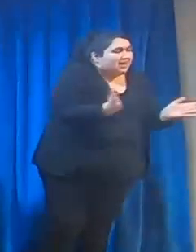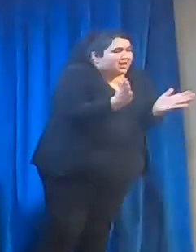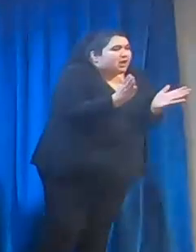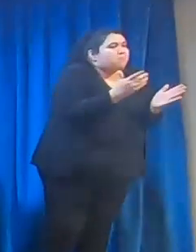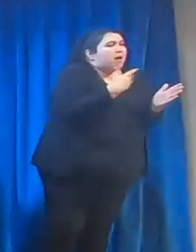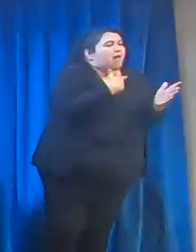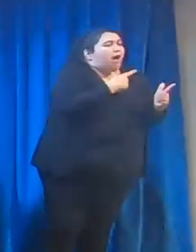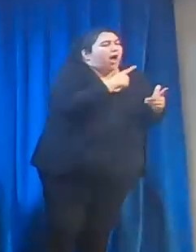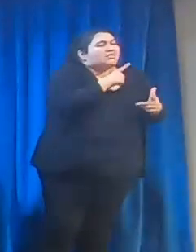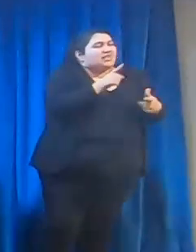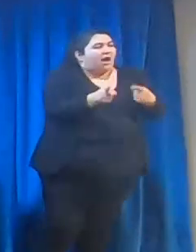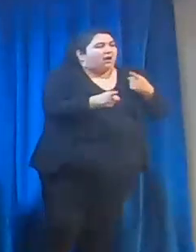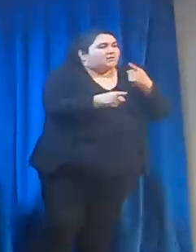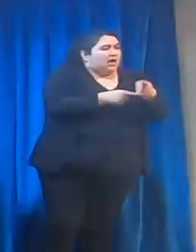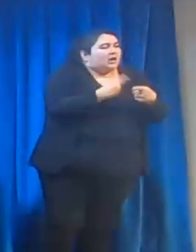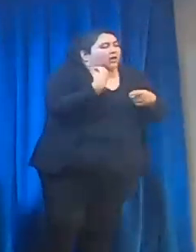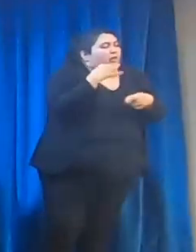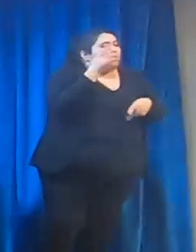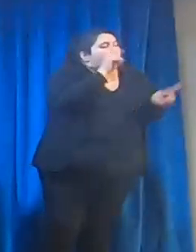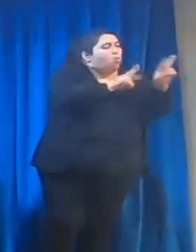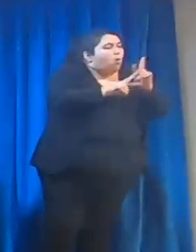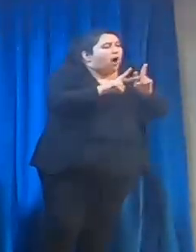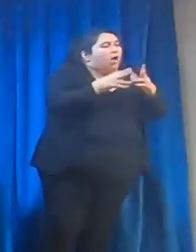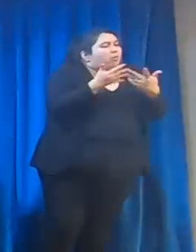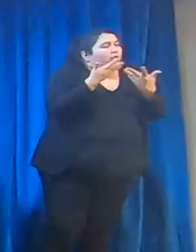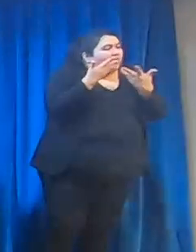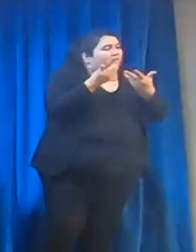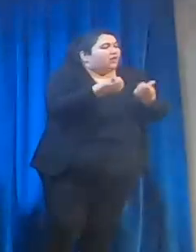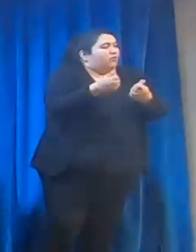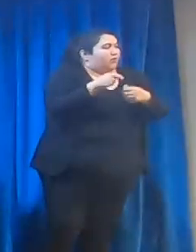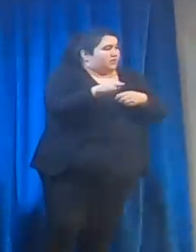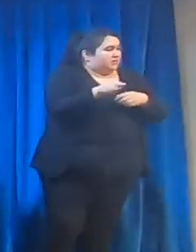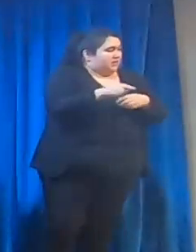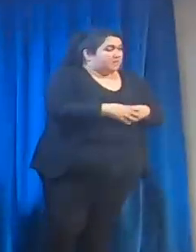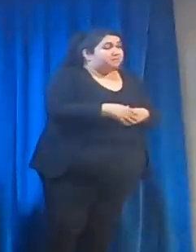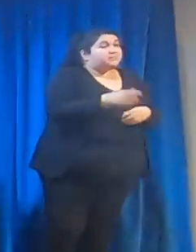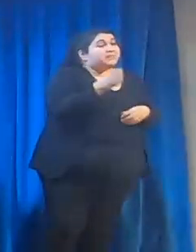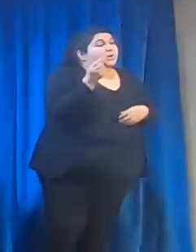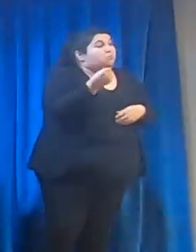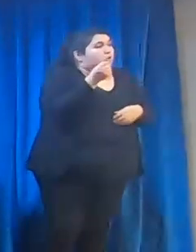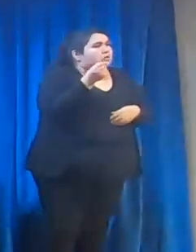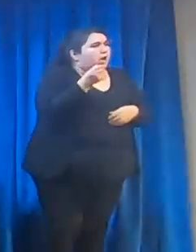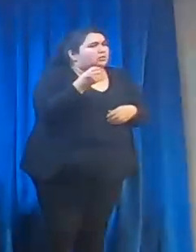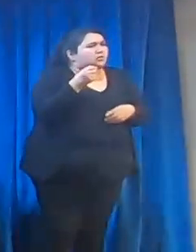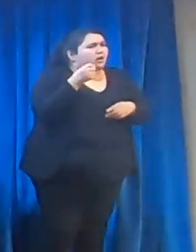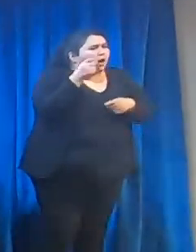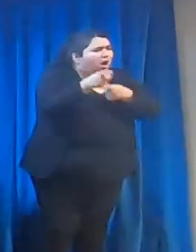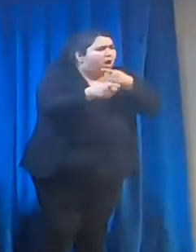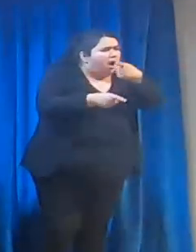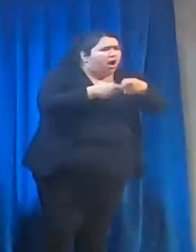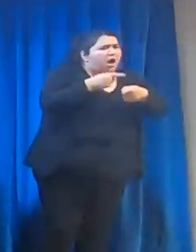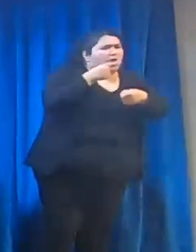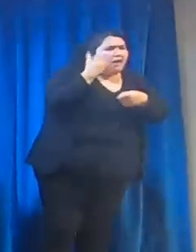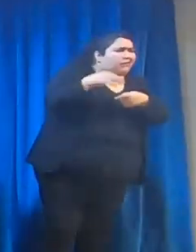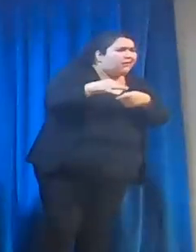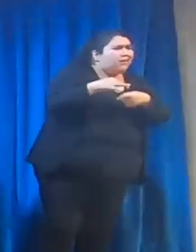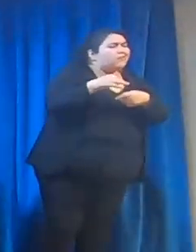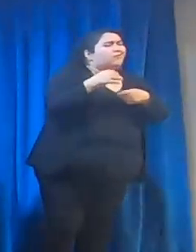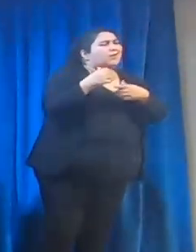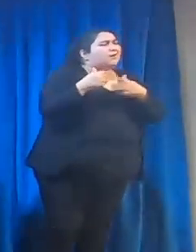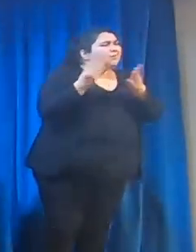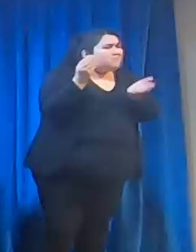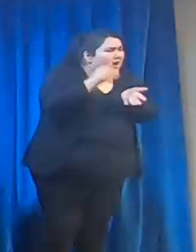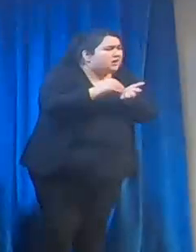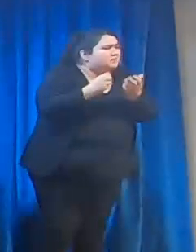hacer falta educar para defenderse, ¿no? Y un poco esta idea de que el chico hostigado tiene que fortalecerse para que no